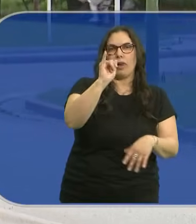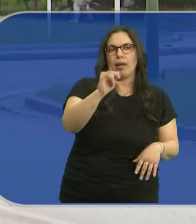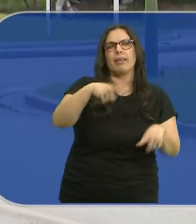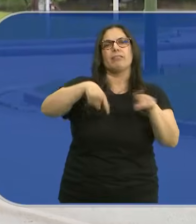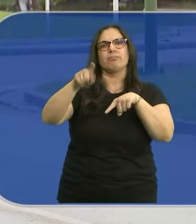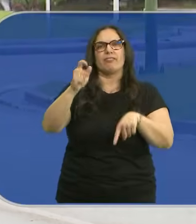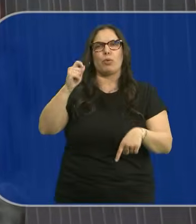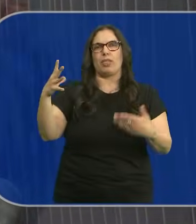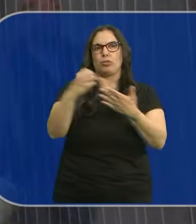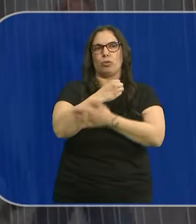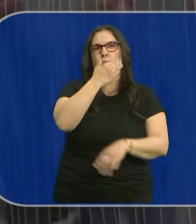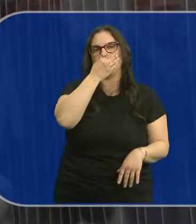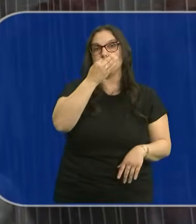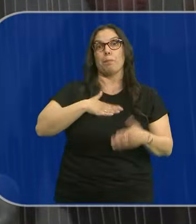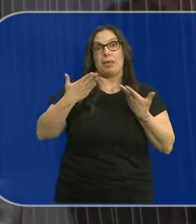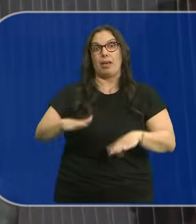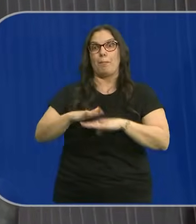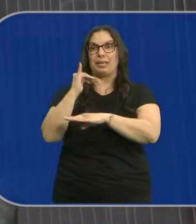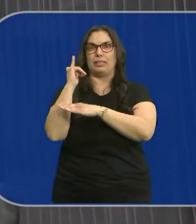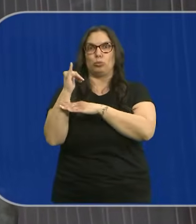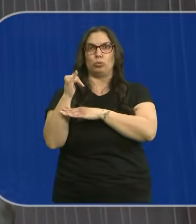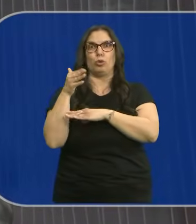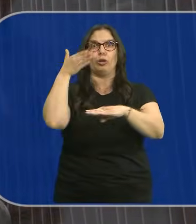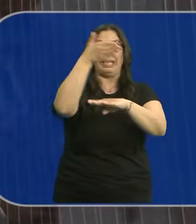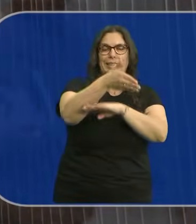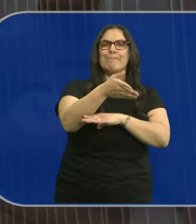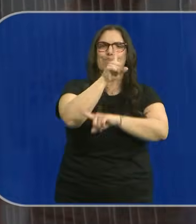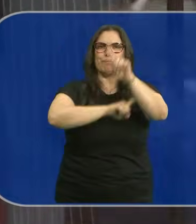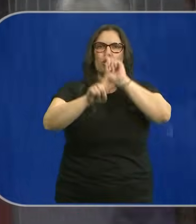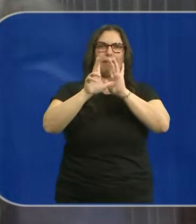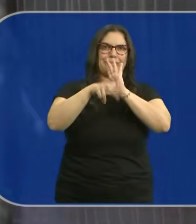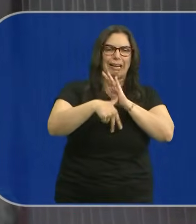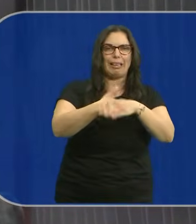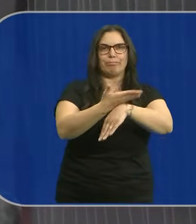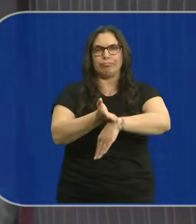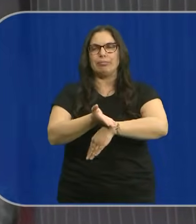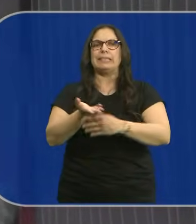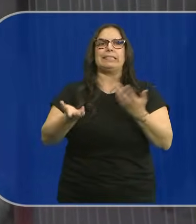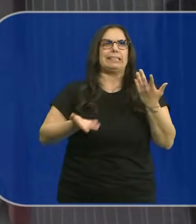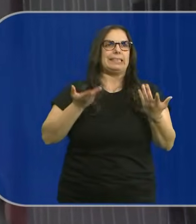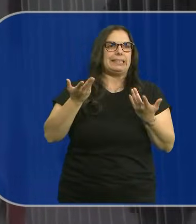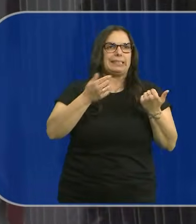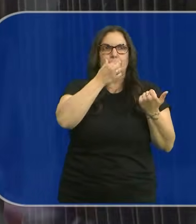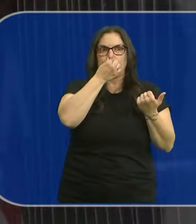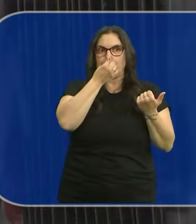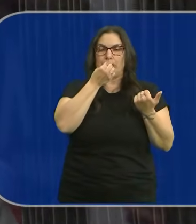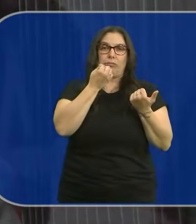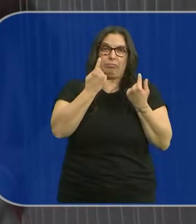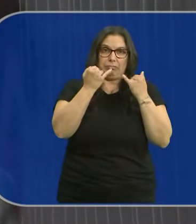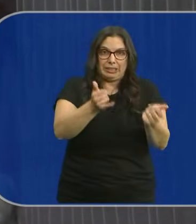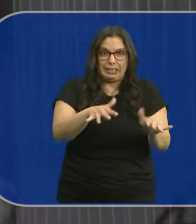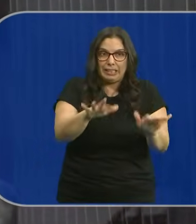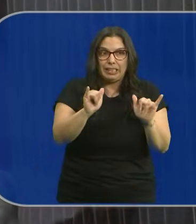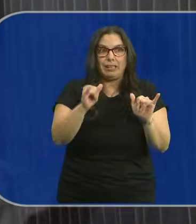en toda la red. A mi hija, para ir al instituto sí que ha habido algún problema de llegar tarde o de no llegar